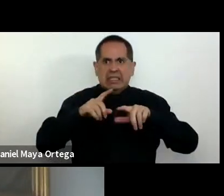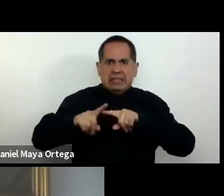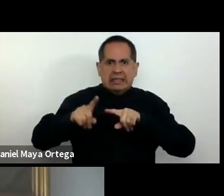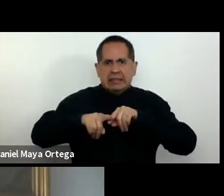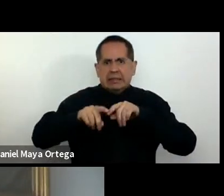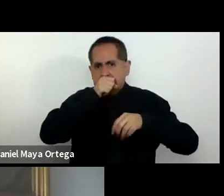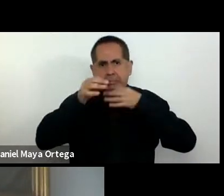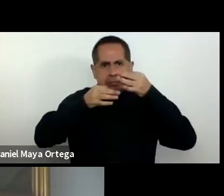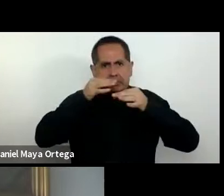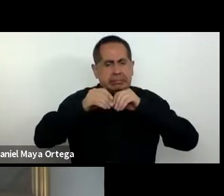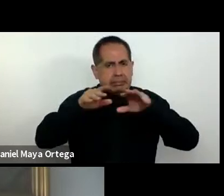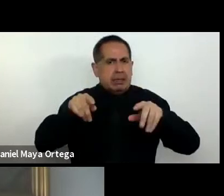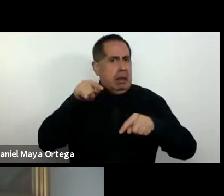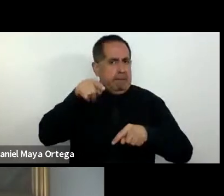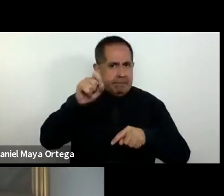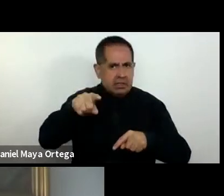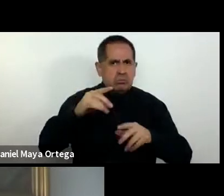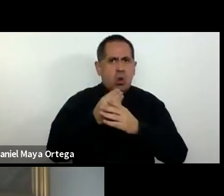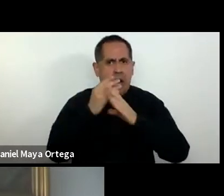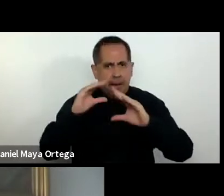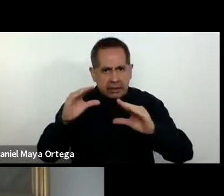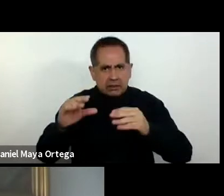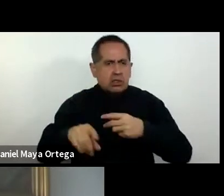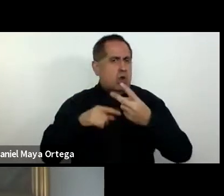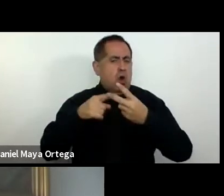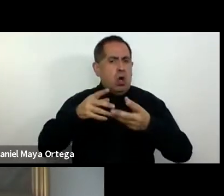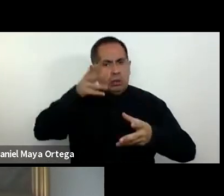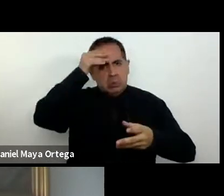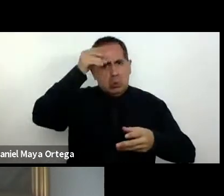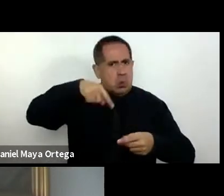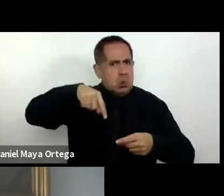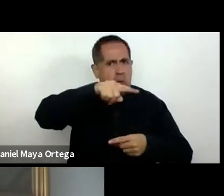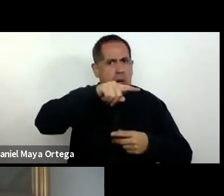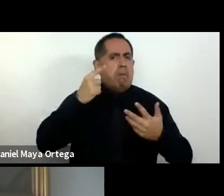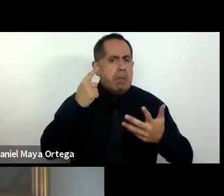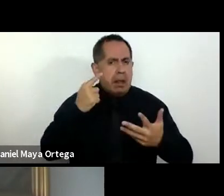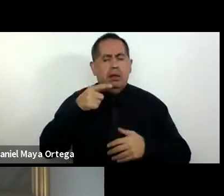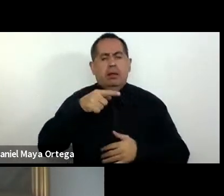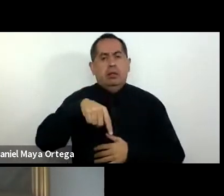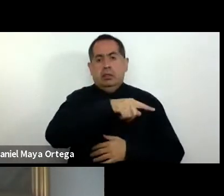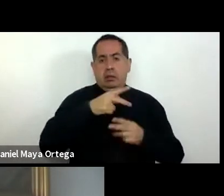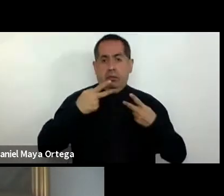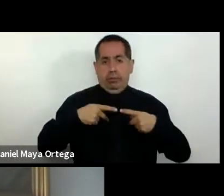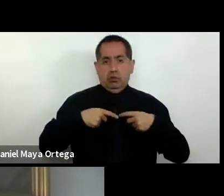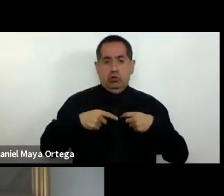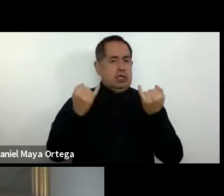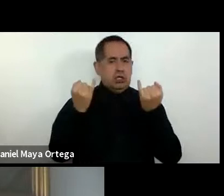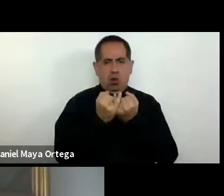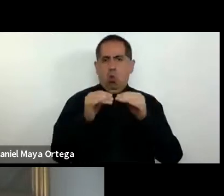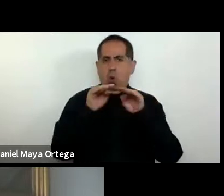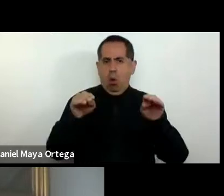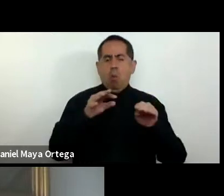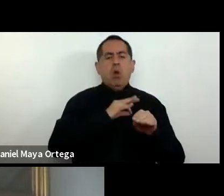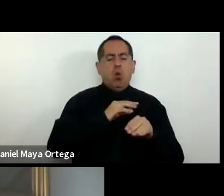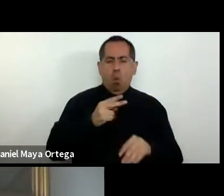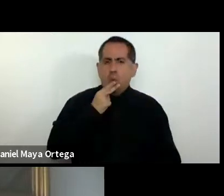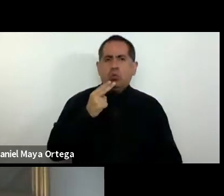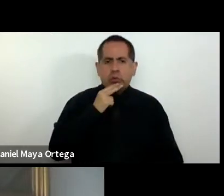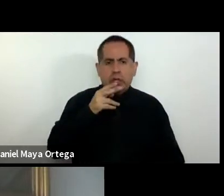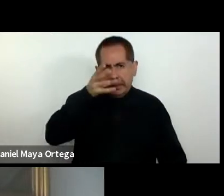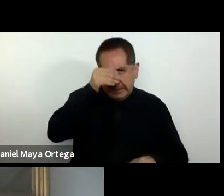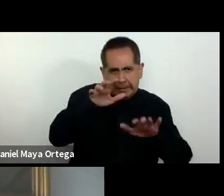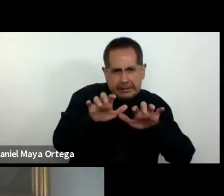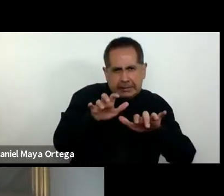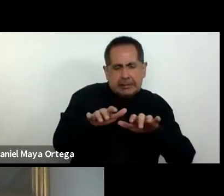difusión, capacitación, para que todas las personas puedan hacer uso de ellas